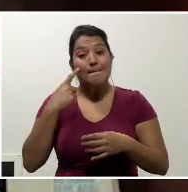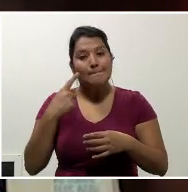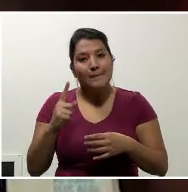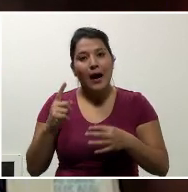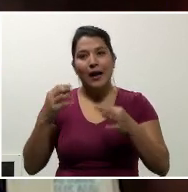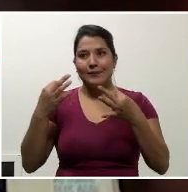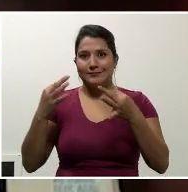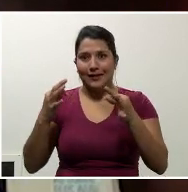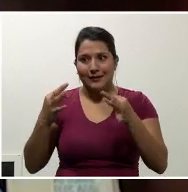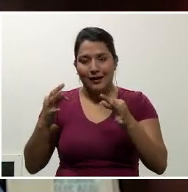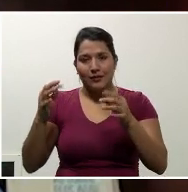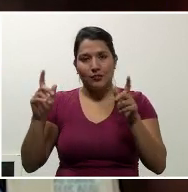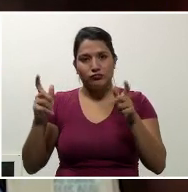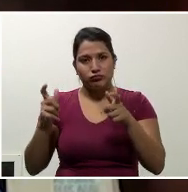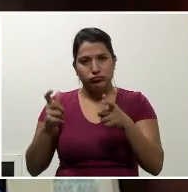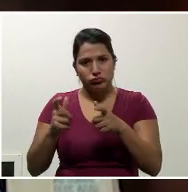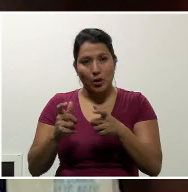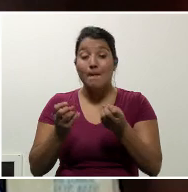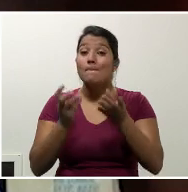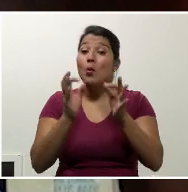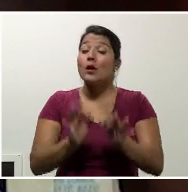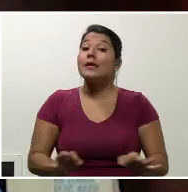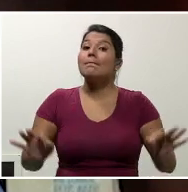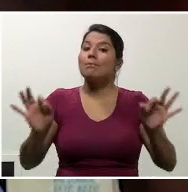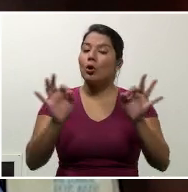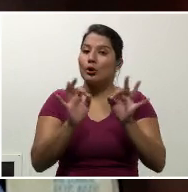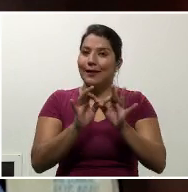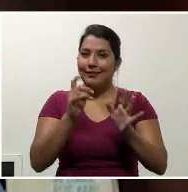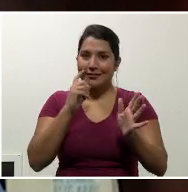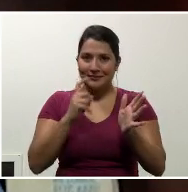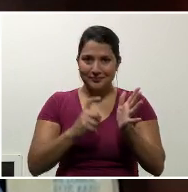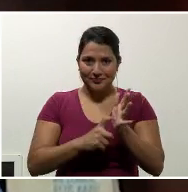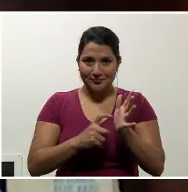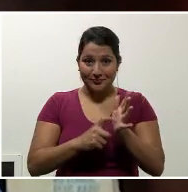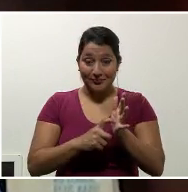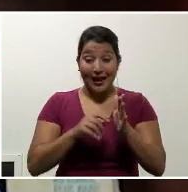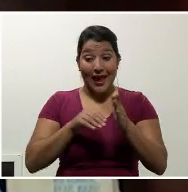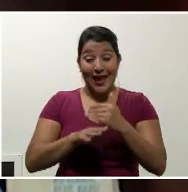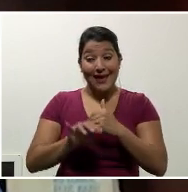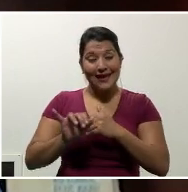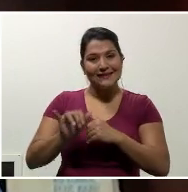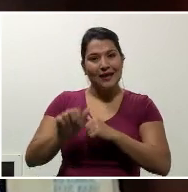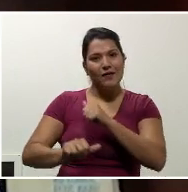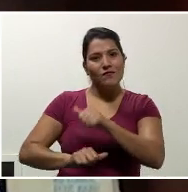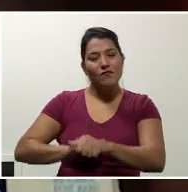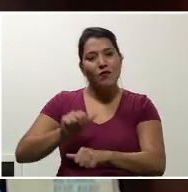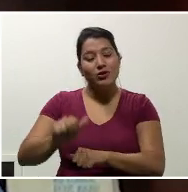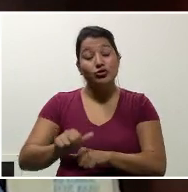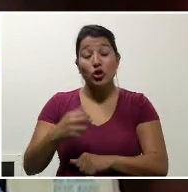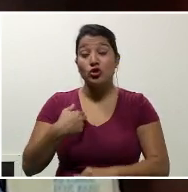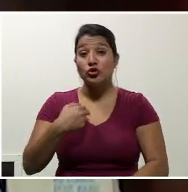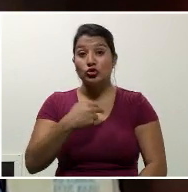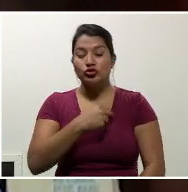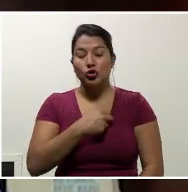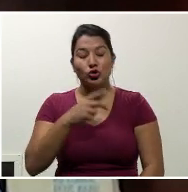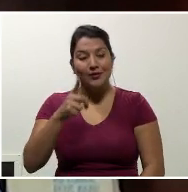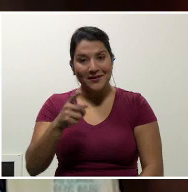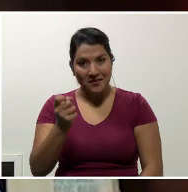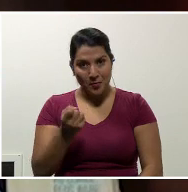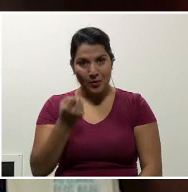disminuyendo paulatinamente. Sí es importante resaltar que en estos esfuerzos hay que contemplar que no se